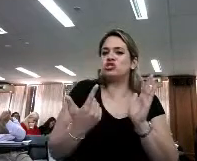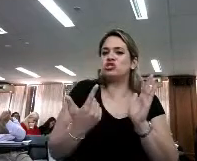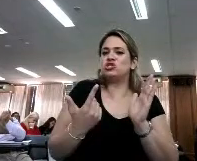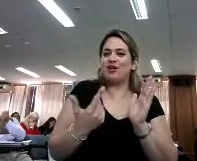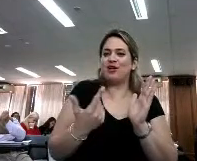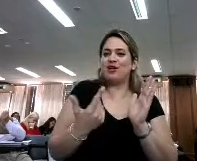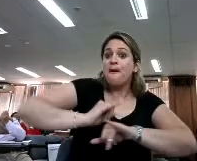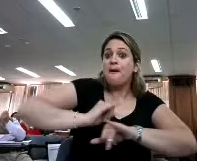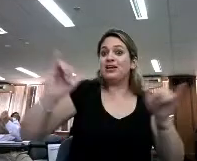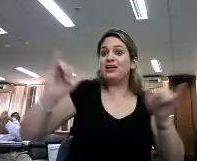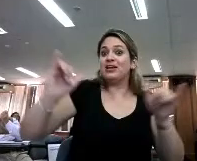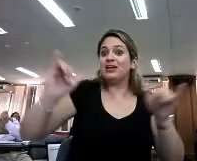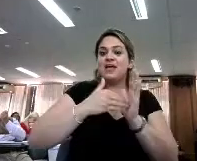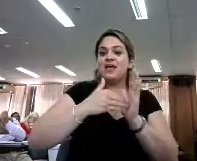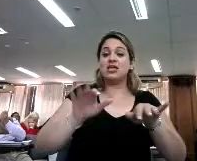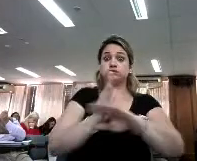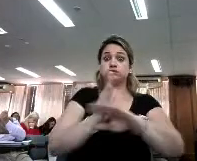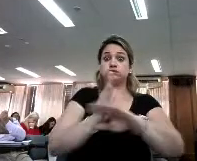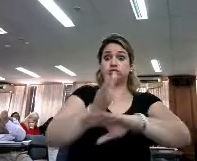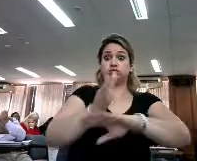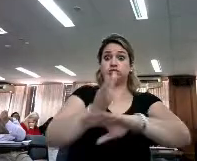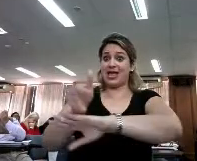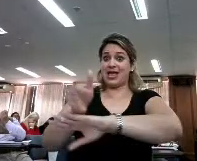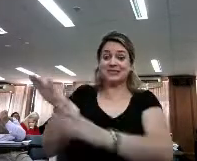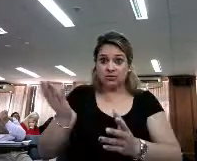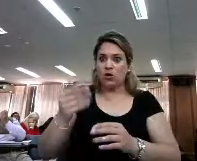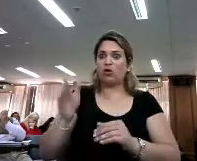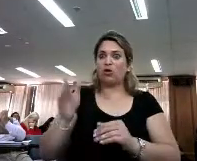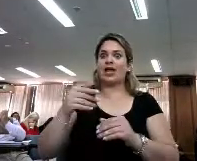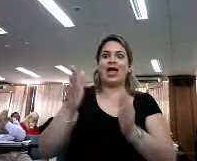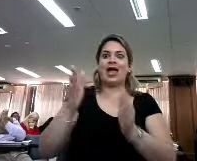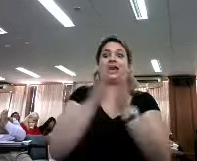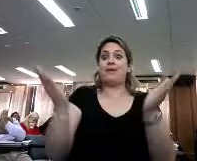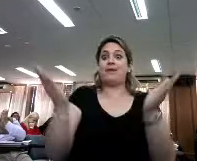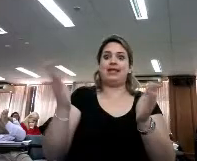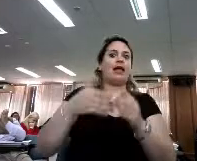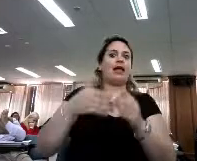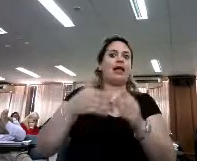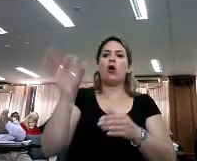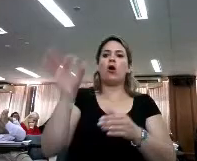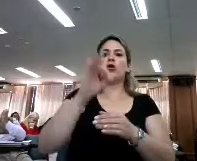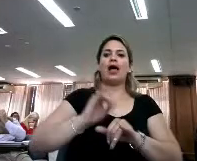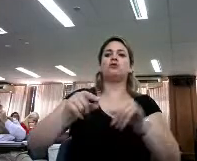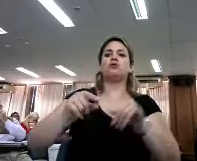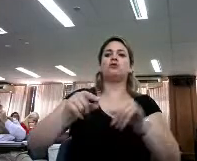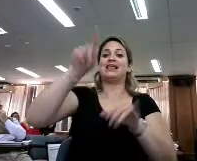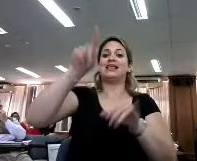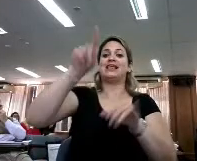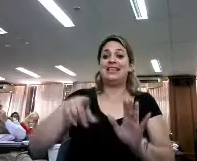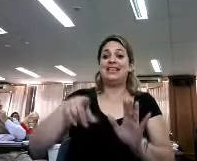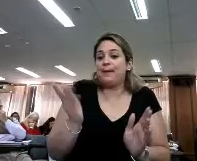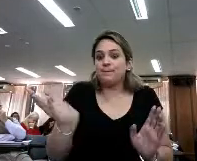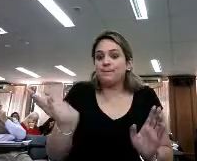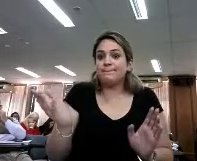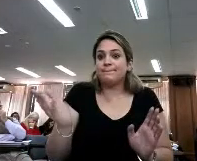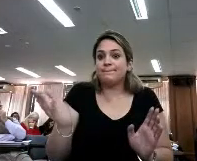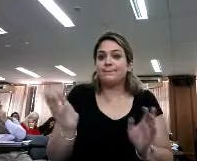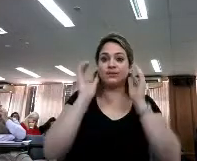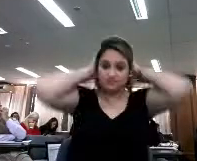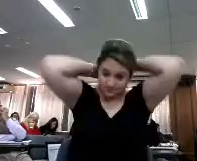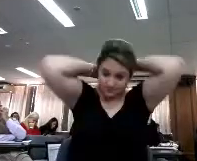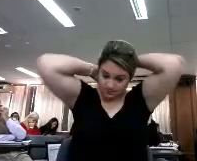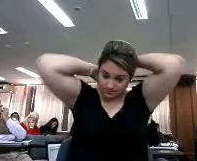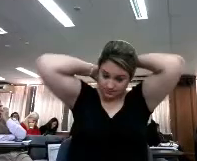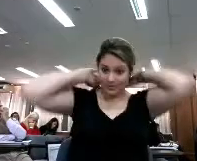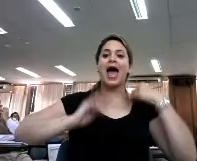de cada plataforma o de cada journal o de cada revista o de cada plataforma en donde se encuentre, ¿sí? Hay algunas